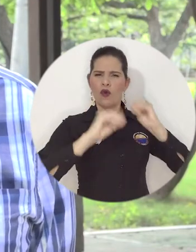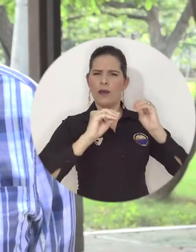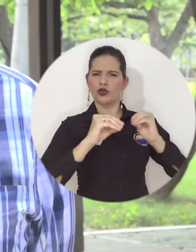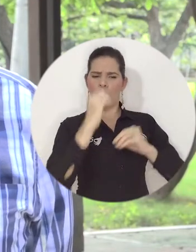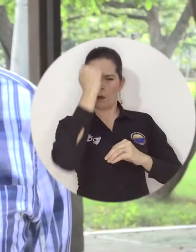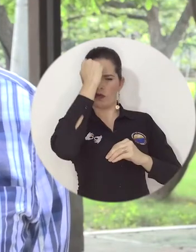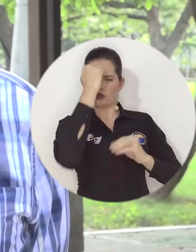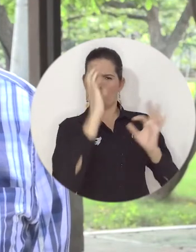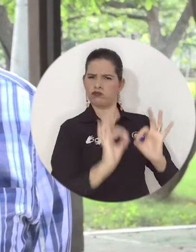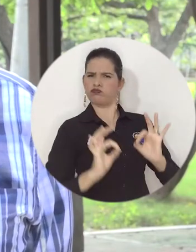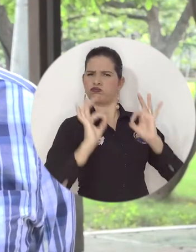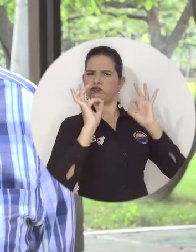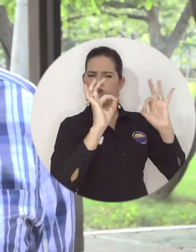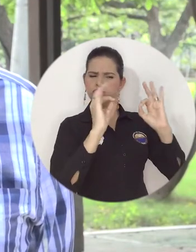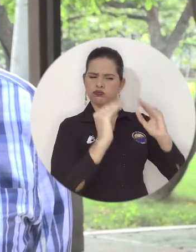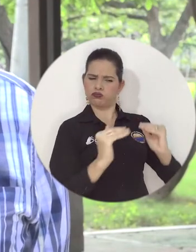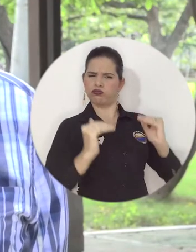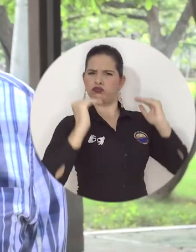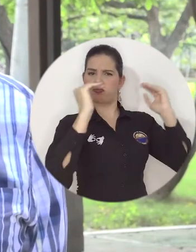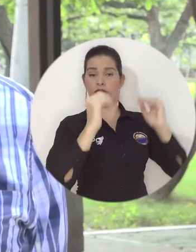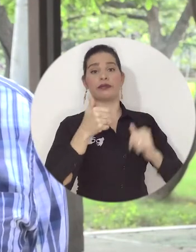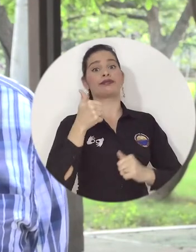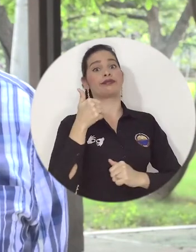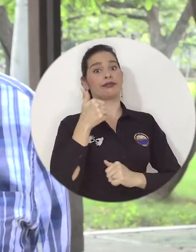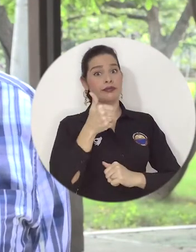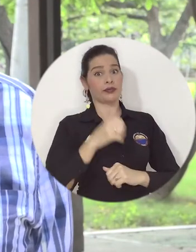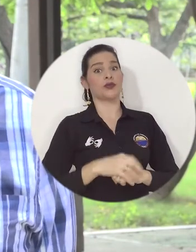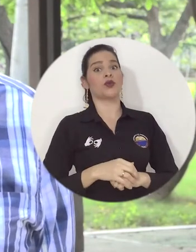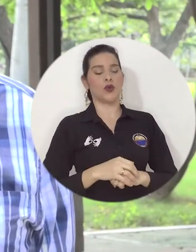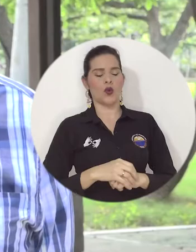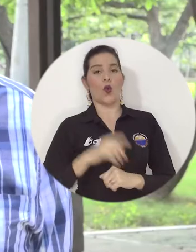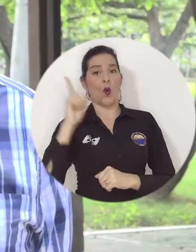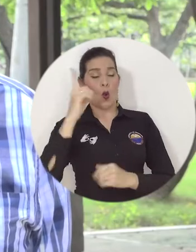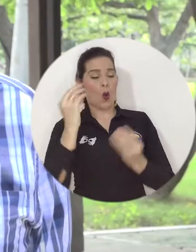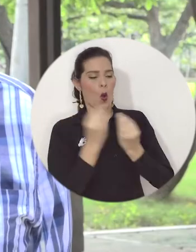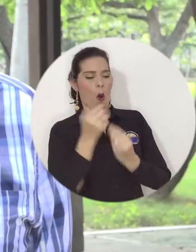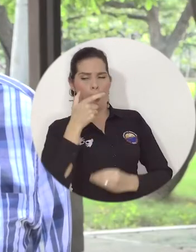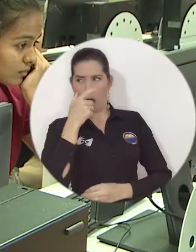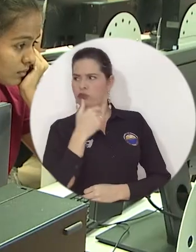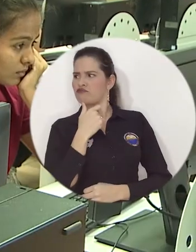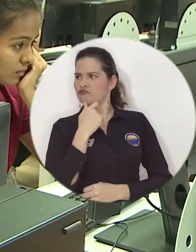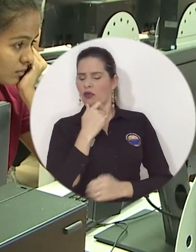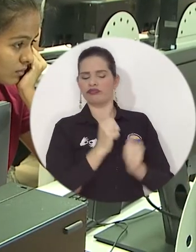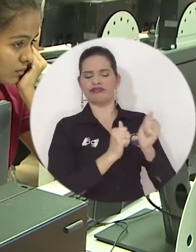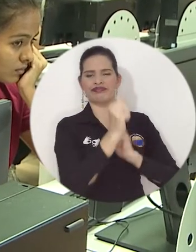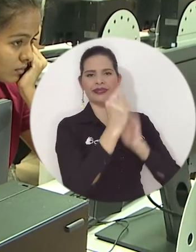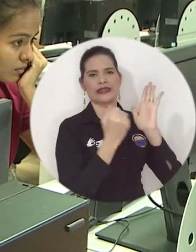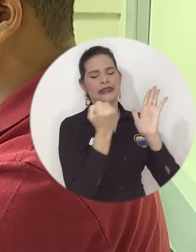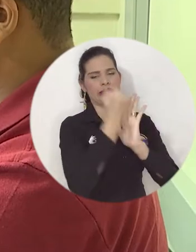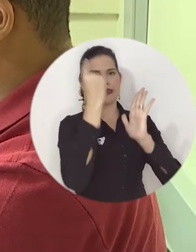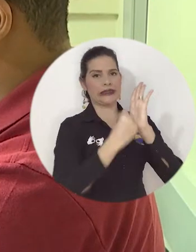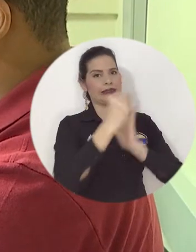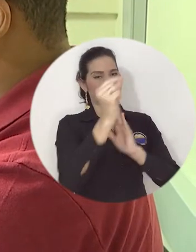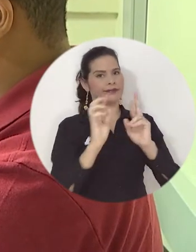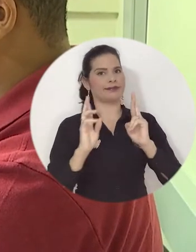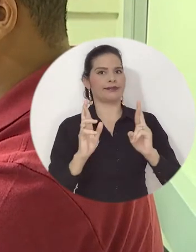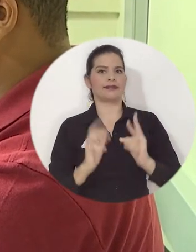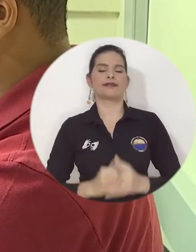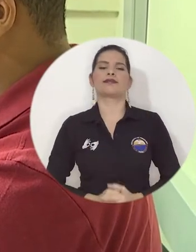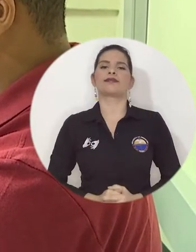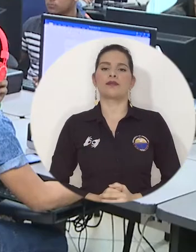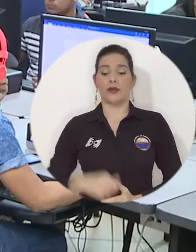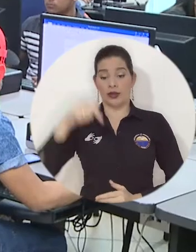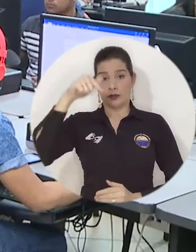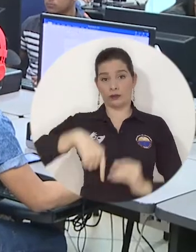de formación que seguramente hace 4 años, y eso implica un valor agregado importante. La Alma Mater ha venido